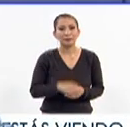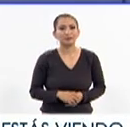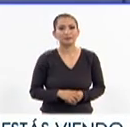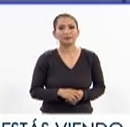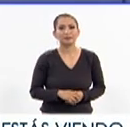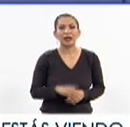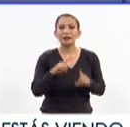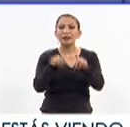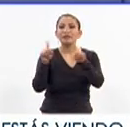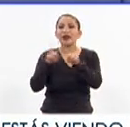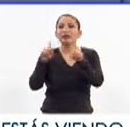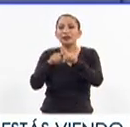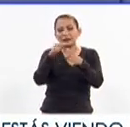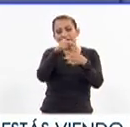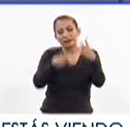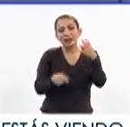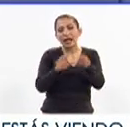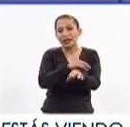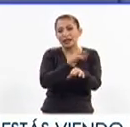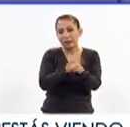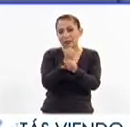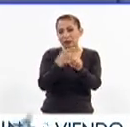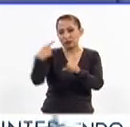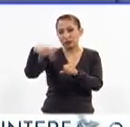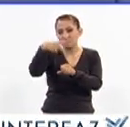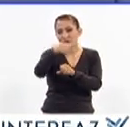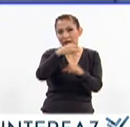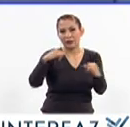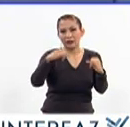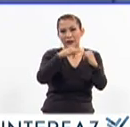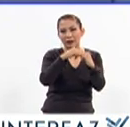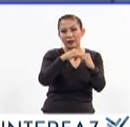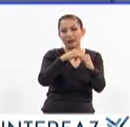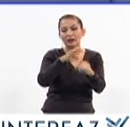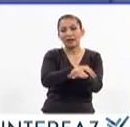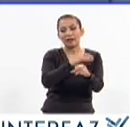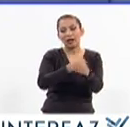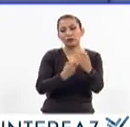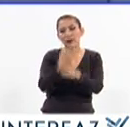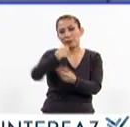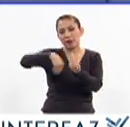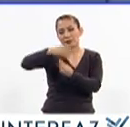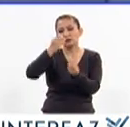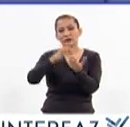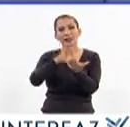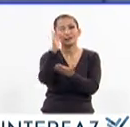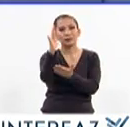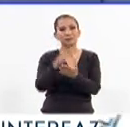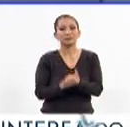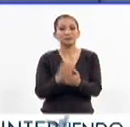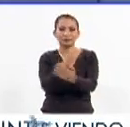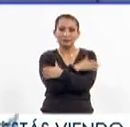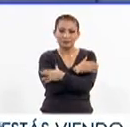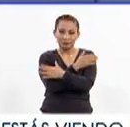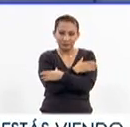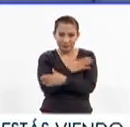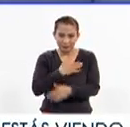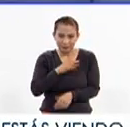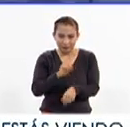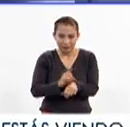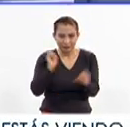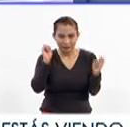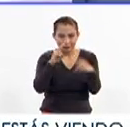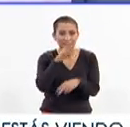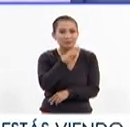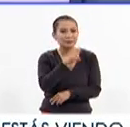platicando sobre las diferentes vertientes y sobre todo las investigaciones que se hacen en el Instituto de Energías Renovables. Muchas gracias, un fuerte abrazo, muy buen día y